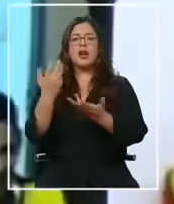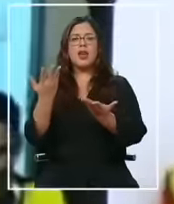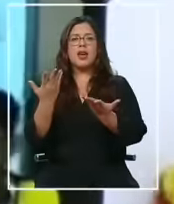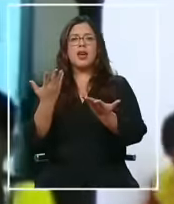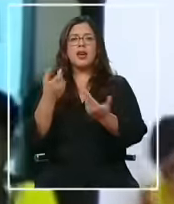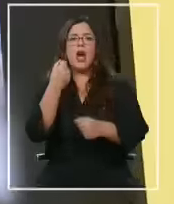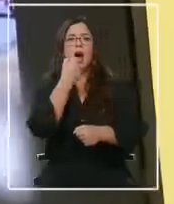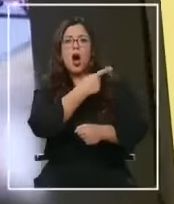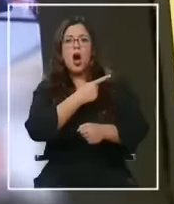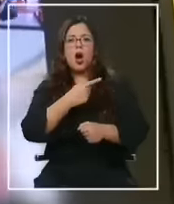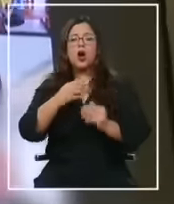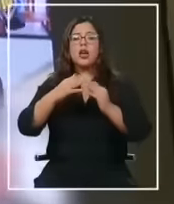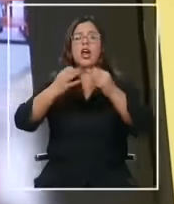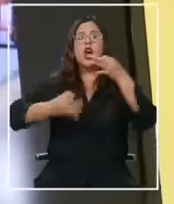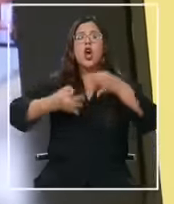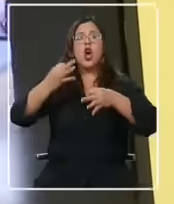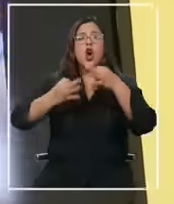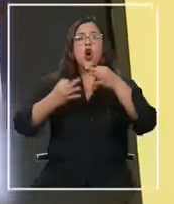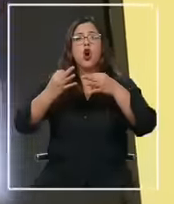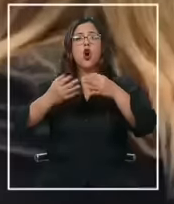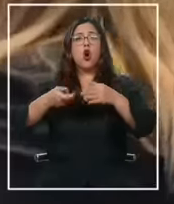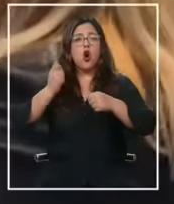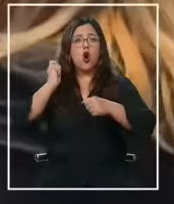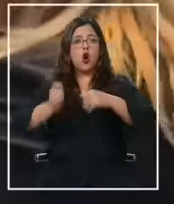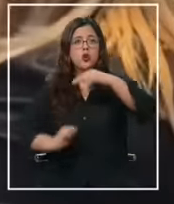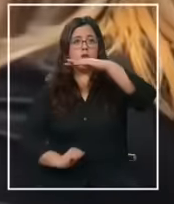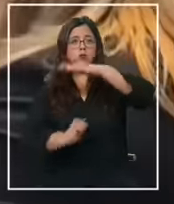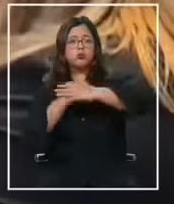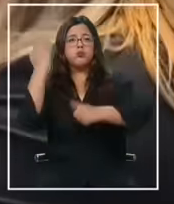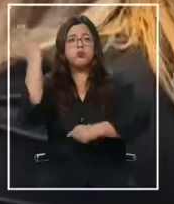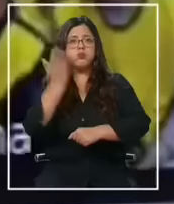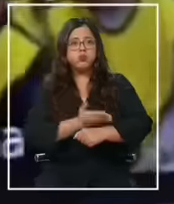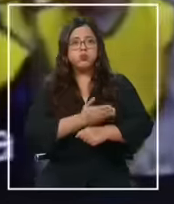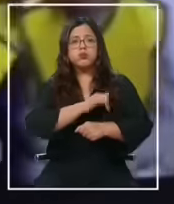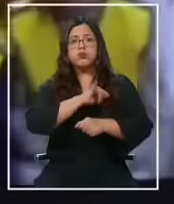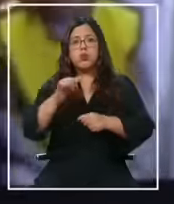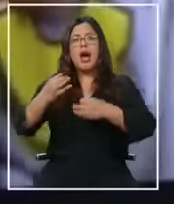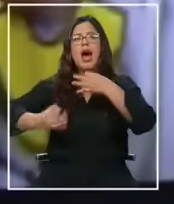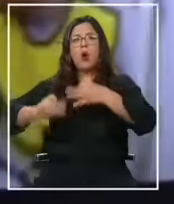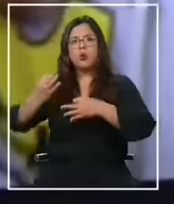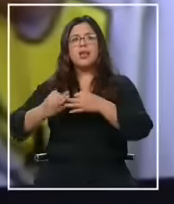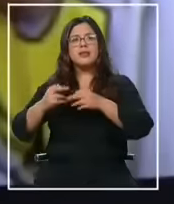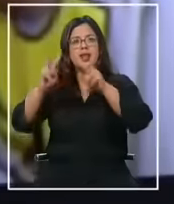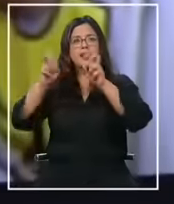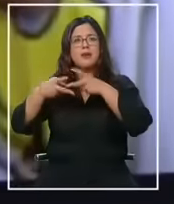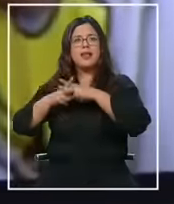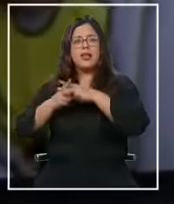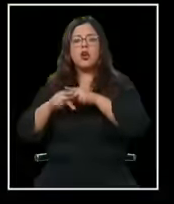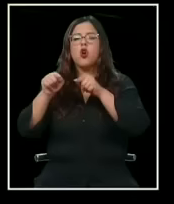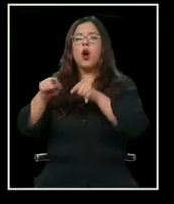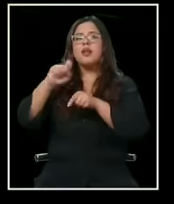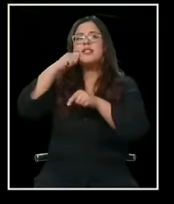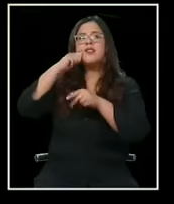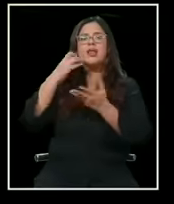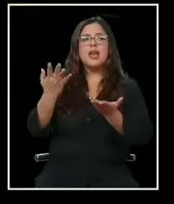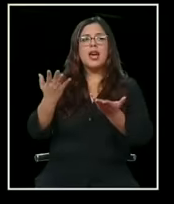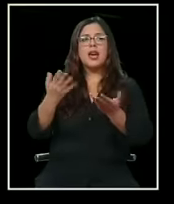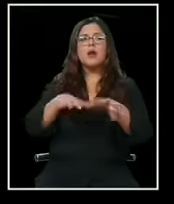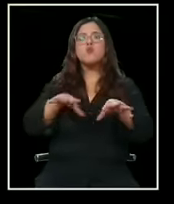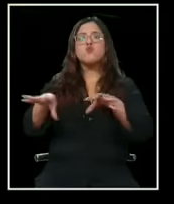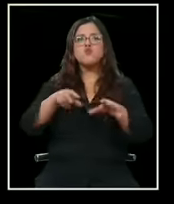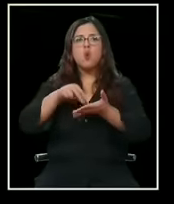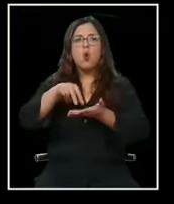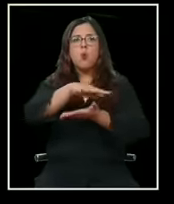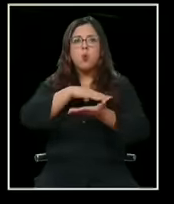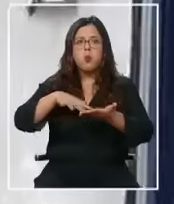Suprema suspendió el juicio oral y ordenó realizar una audiencia de factibilidad técnica. Esto va a implicar en la ciudad harto movimiento.